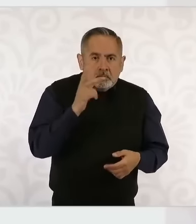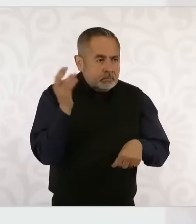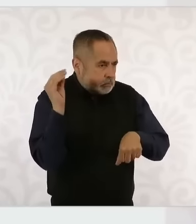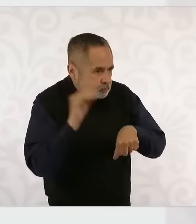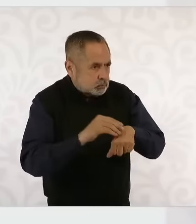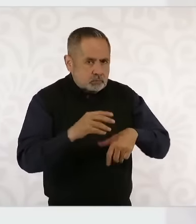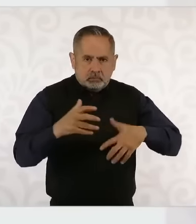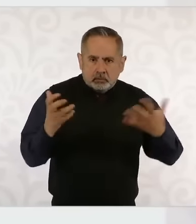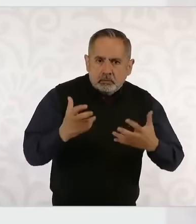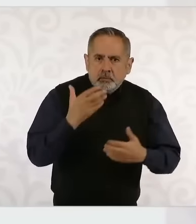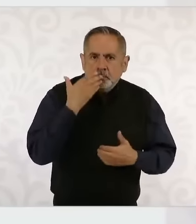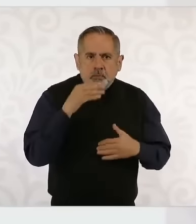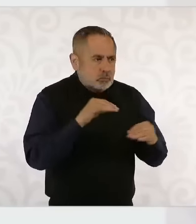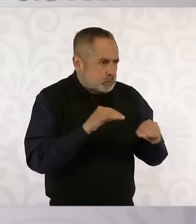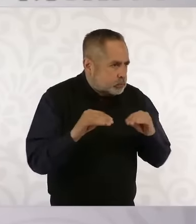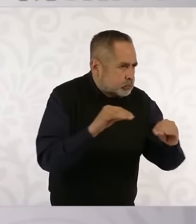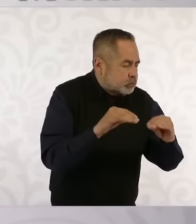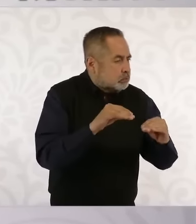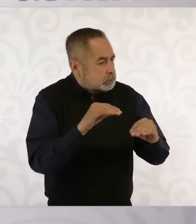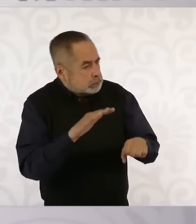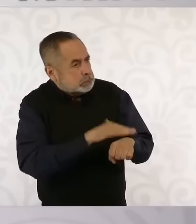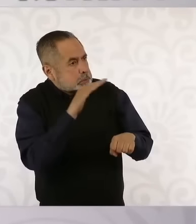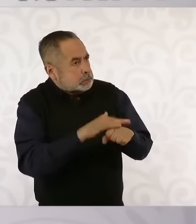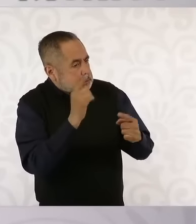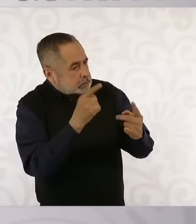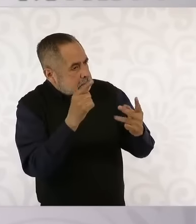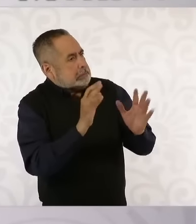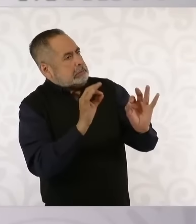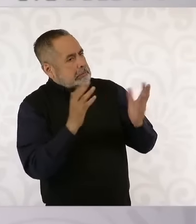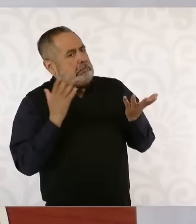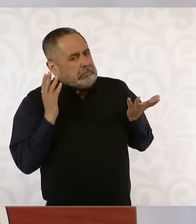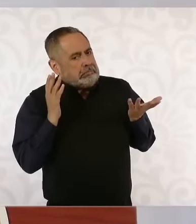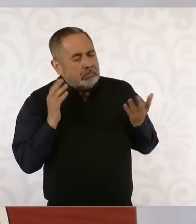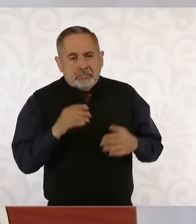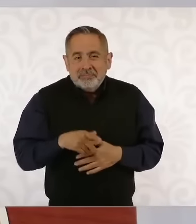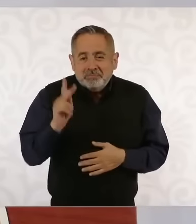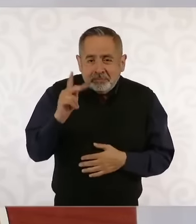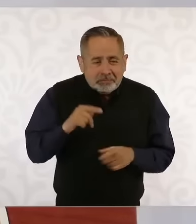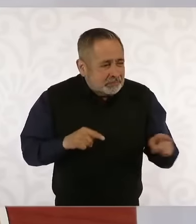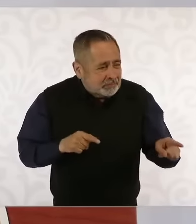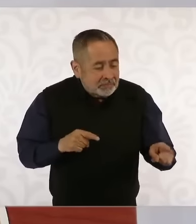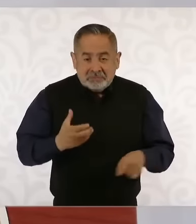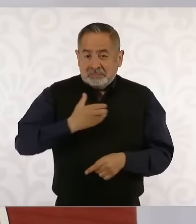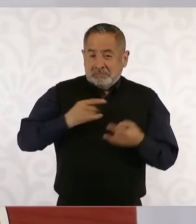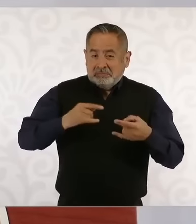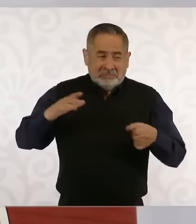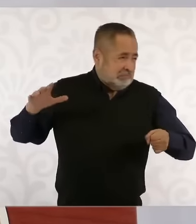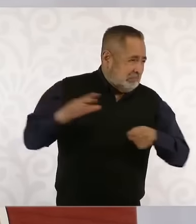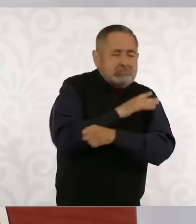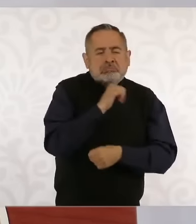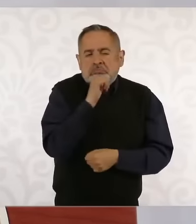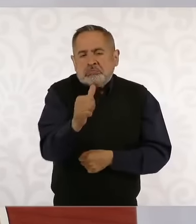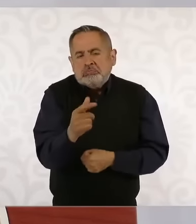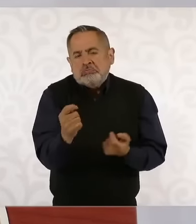propuestas. Porque esto que vimos el sábado, primero de no llenar el Zócalo y luego del uso de la